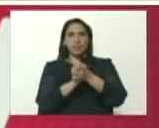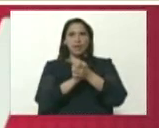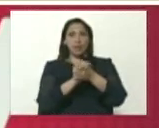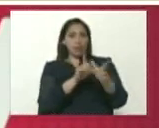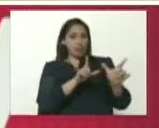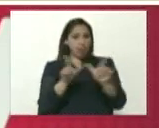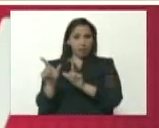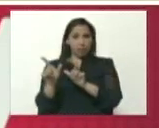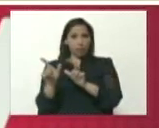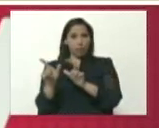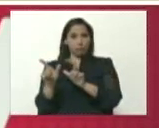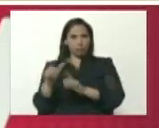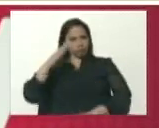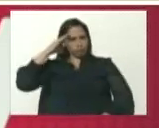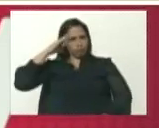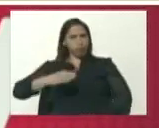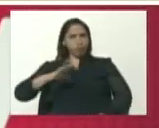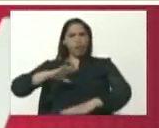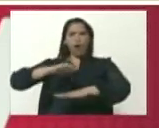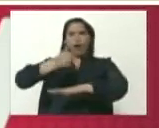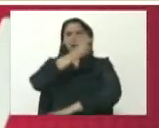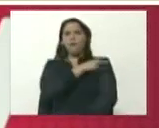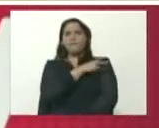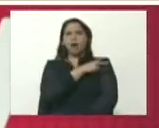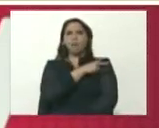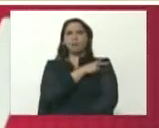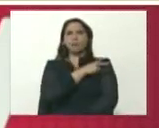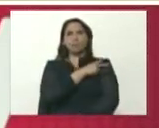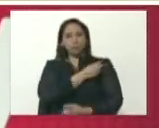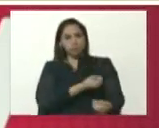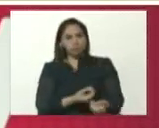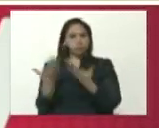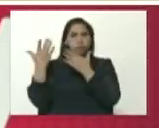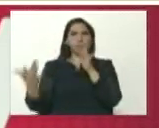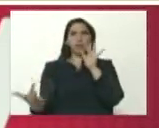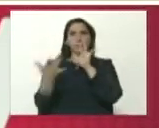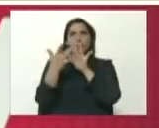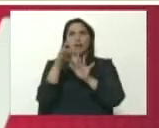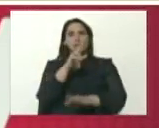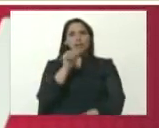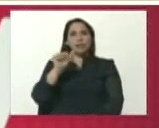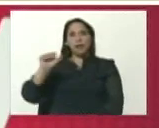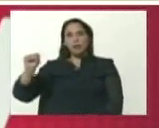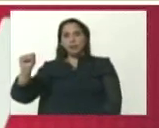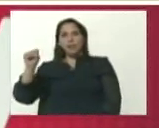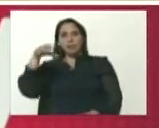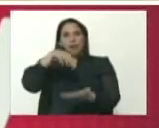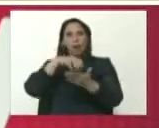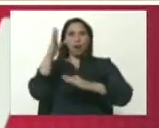listo, almirante en jefa? Adelante con la RAS en el estado Lara.